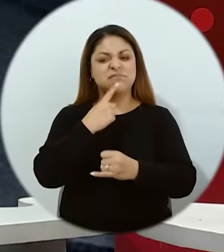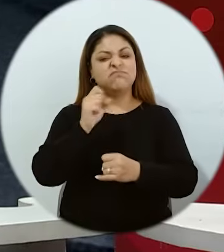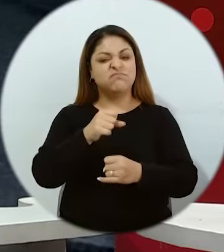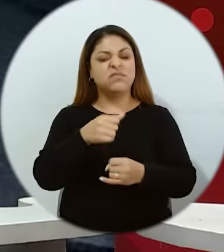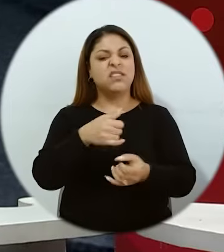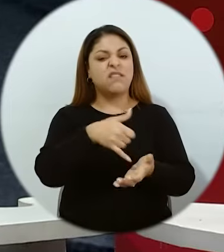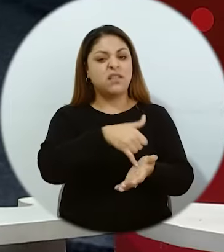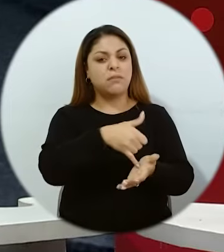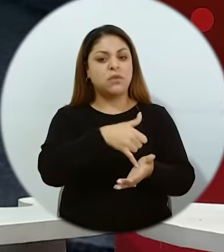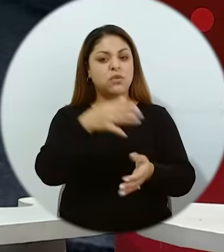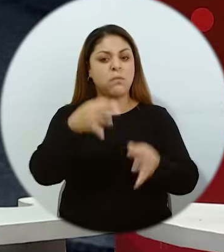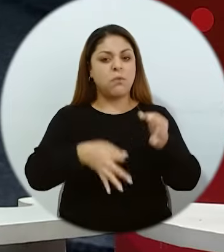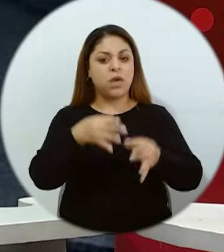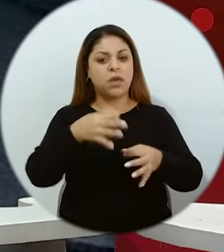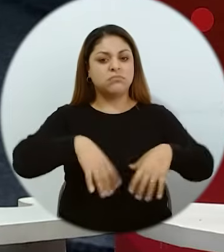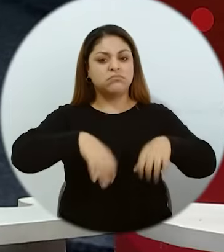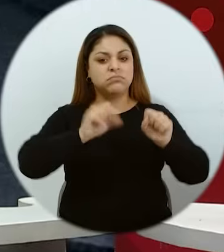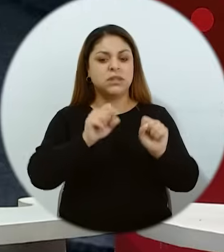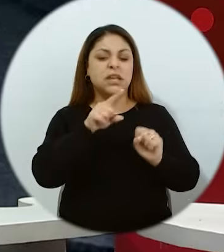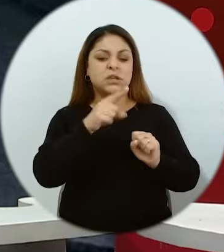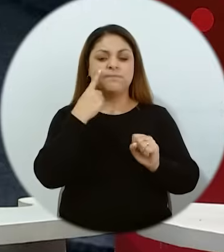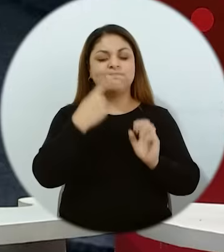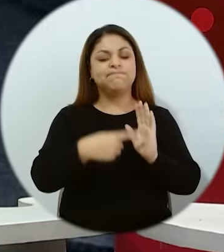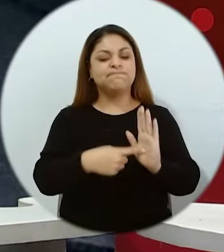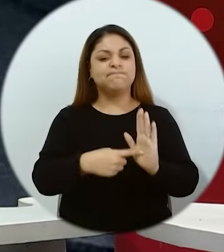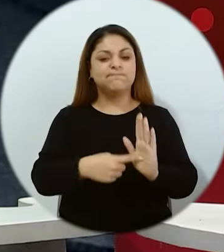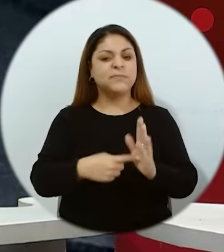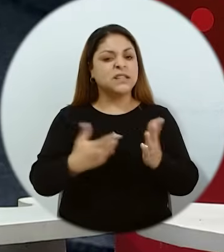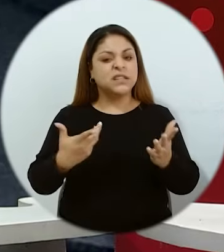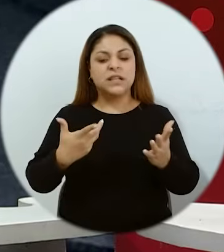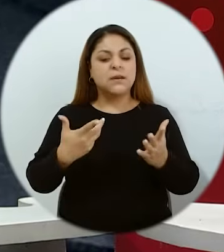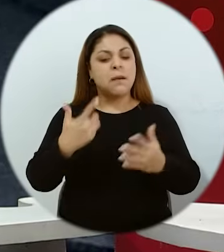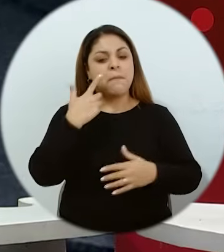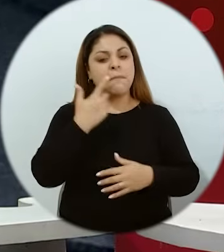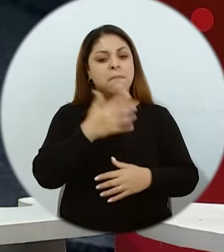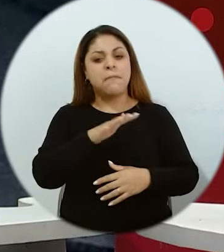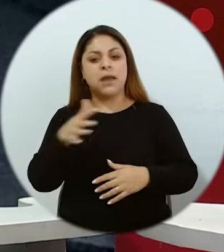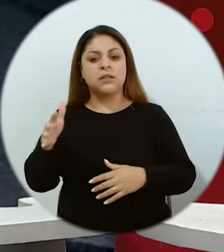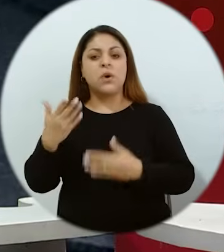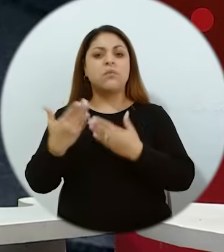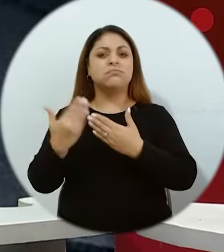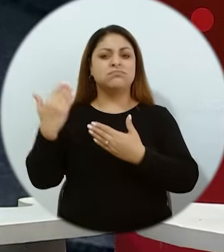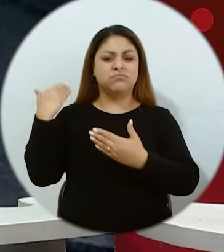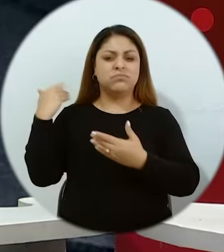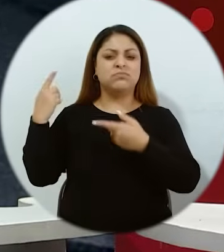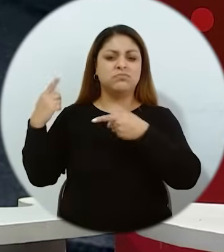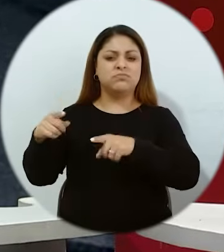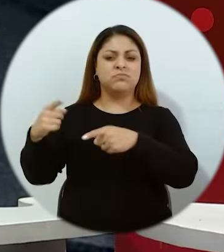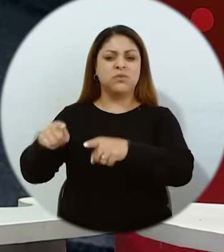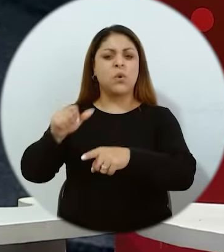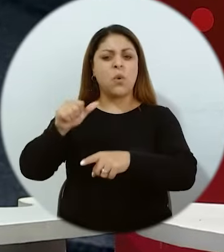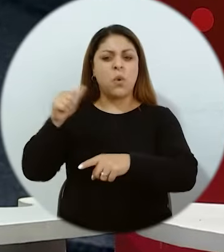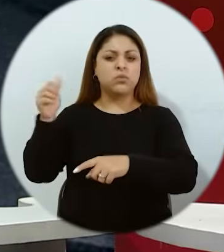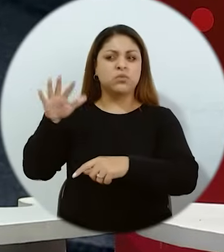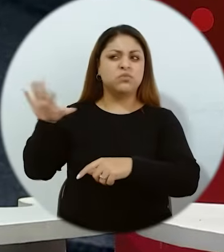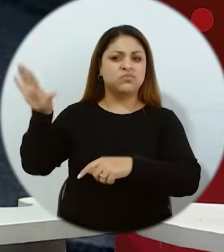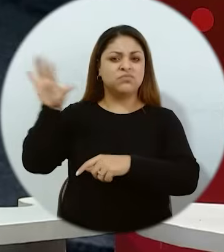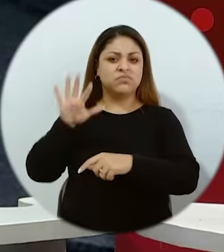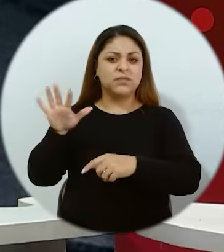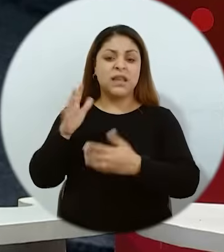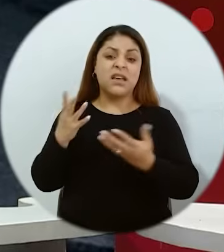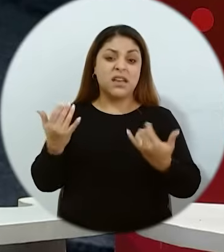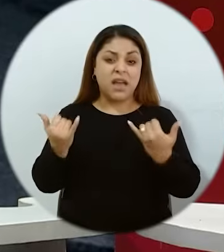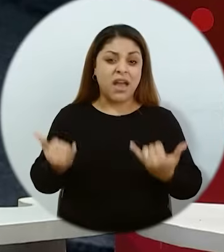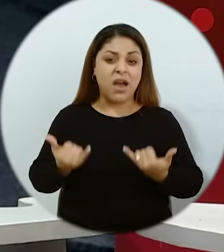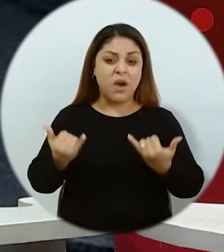el debilitamiento del Poder Judicial da señales visibles y confirma que son similares a las ocurridas en otras latitudes